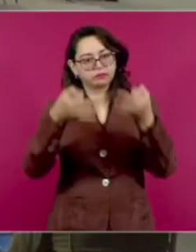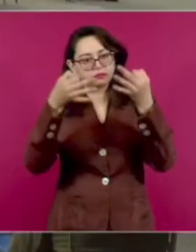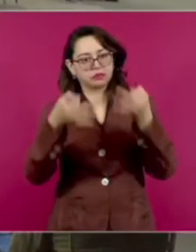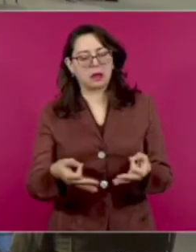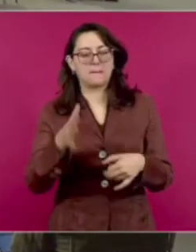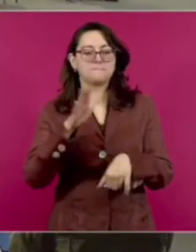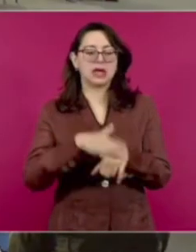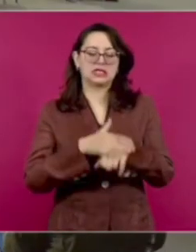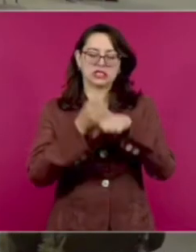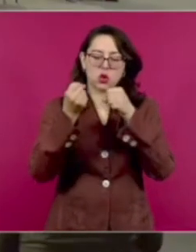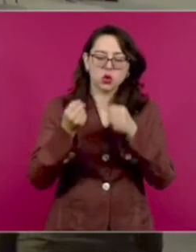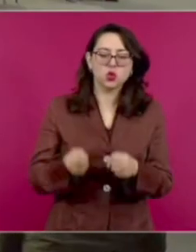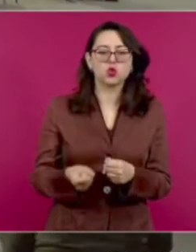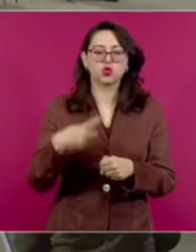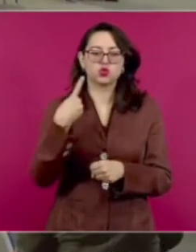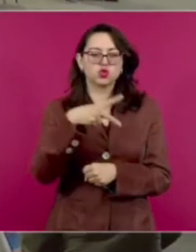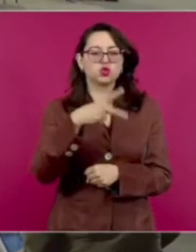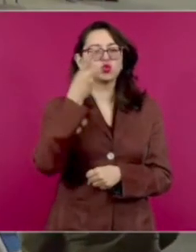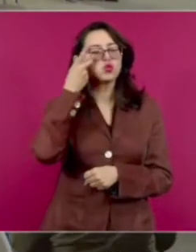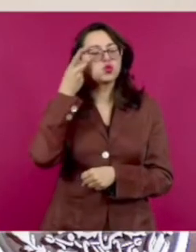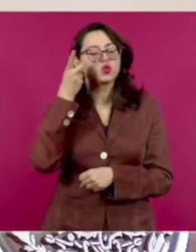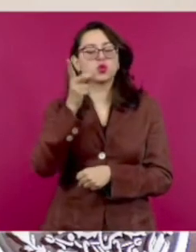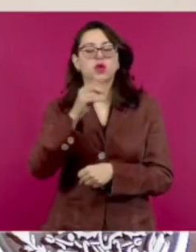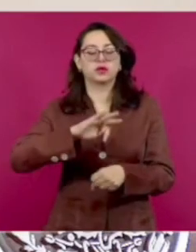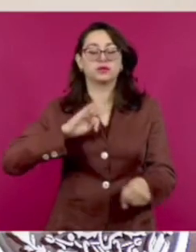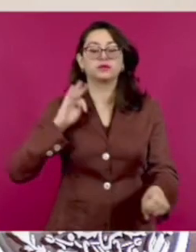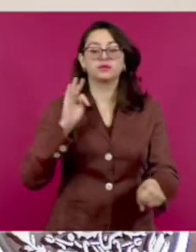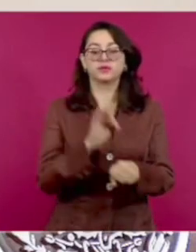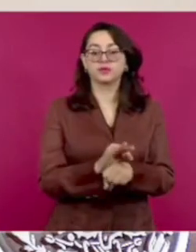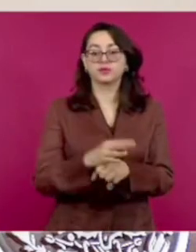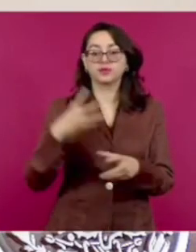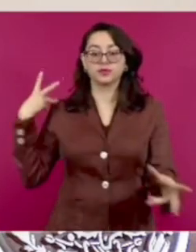la fecha se han logrado regularizar